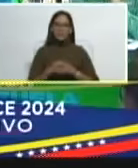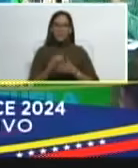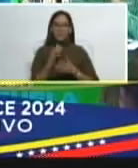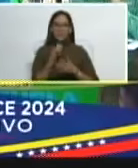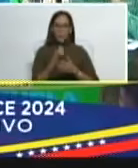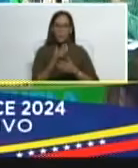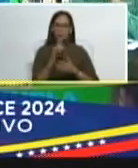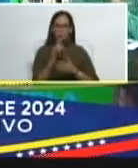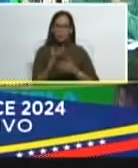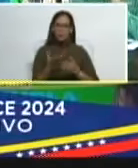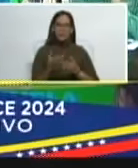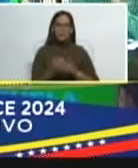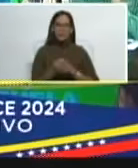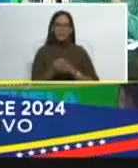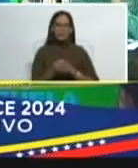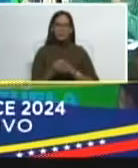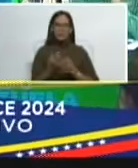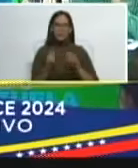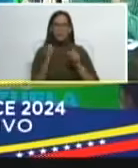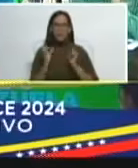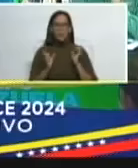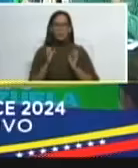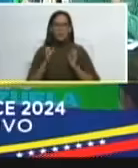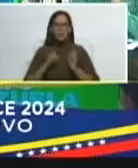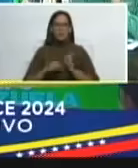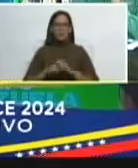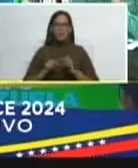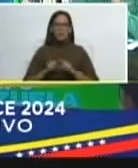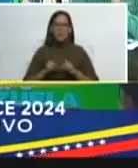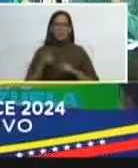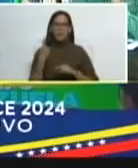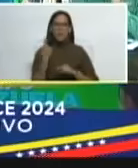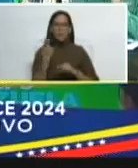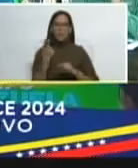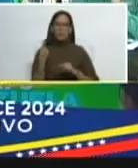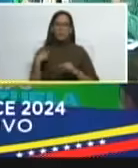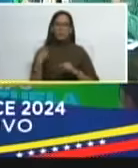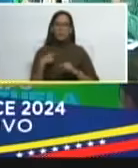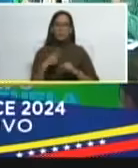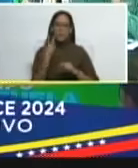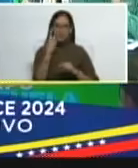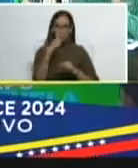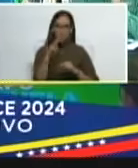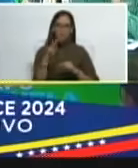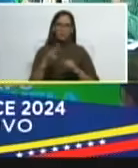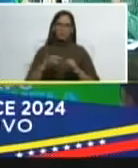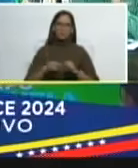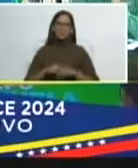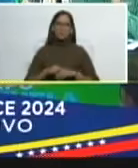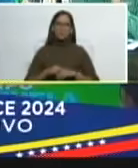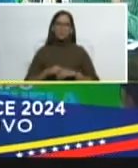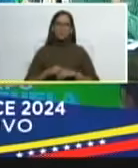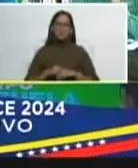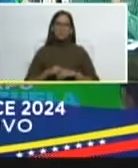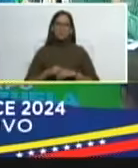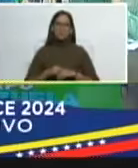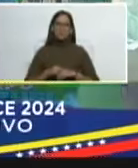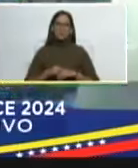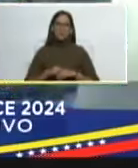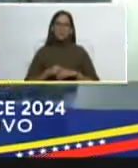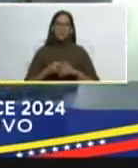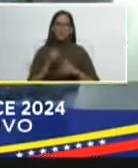auspiciosa, muy emocionante. Pero uno de ellos tuvo una visión y fue ratificada por el